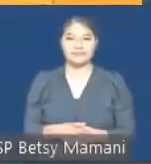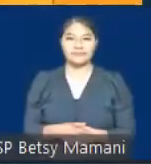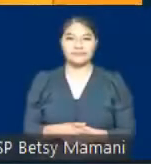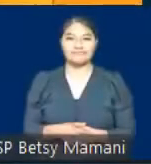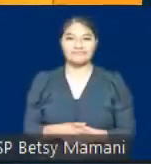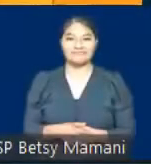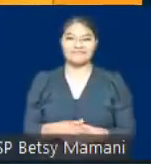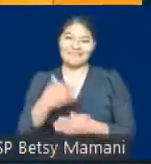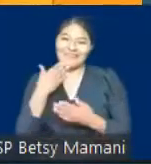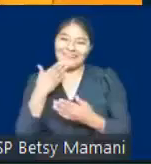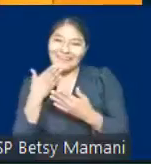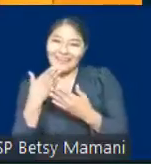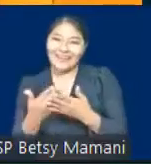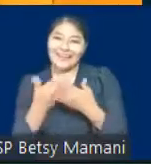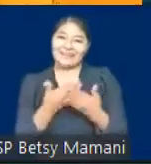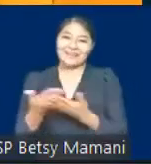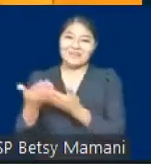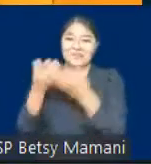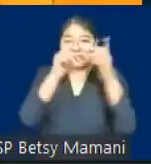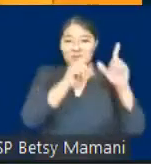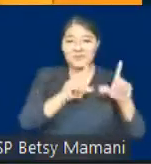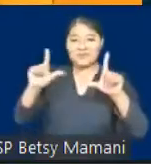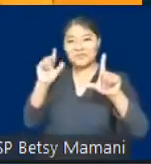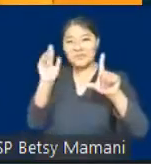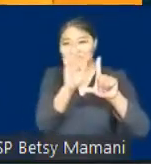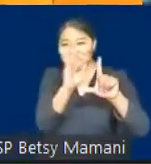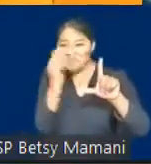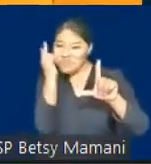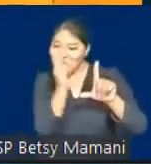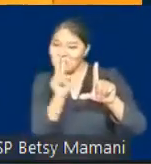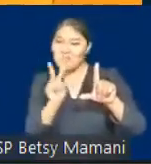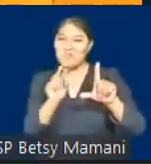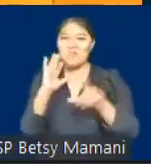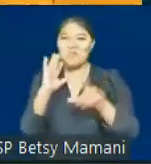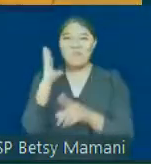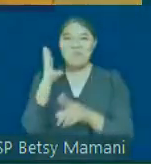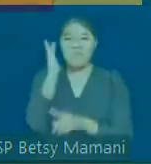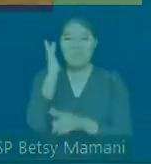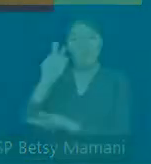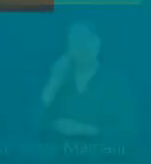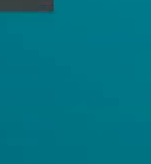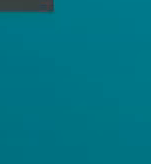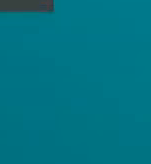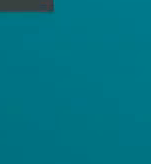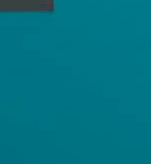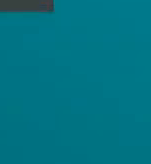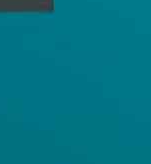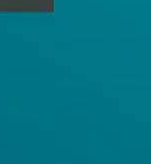Agradecemos haber podido disfrutar de esta hermosa marinera